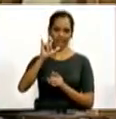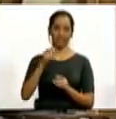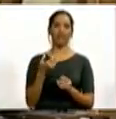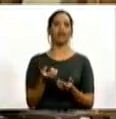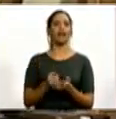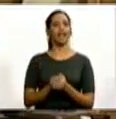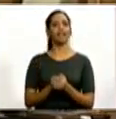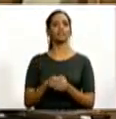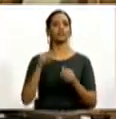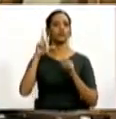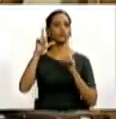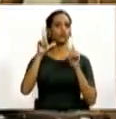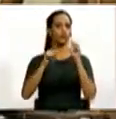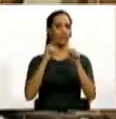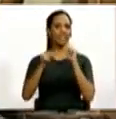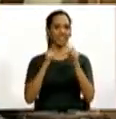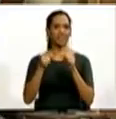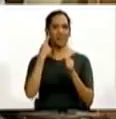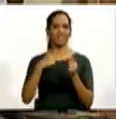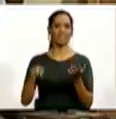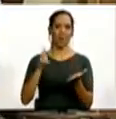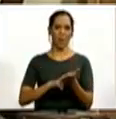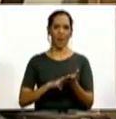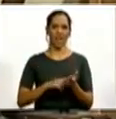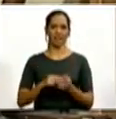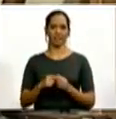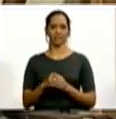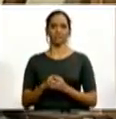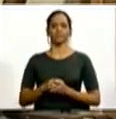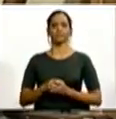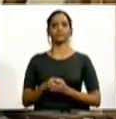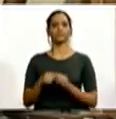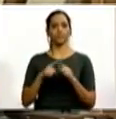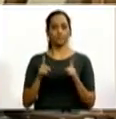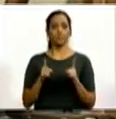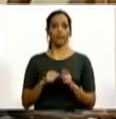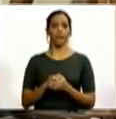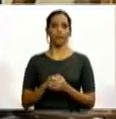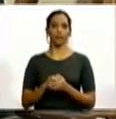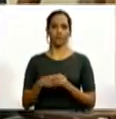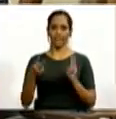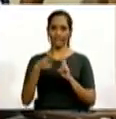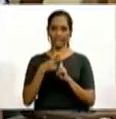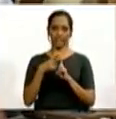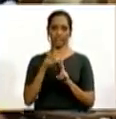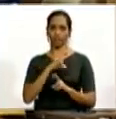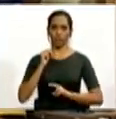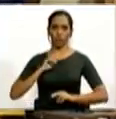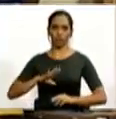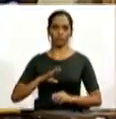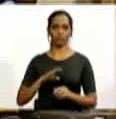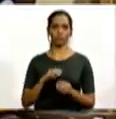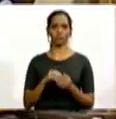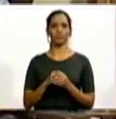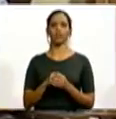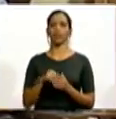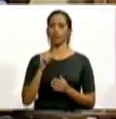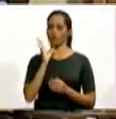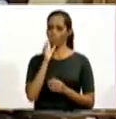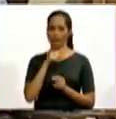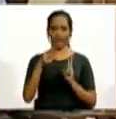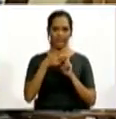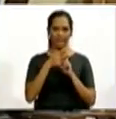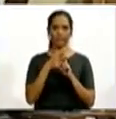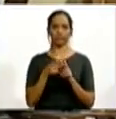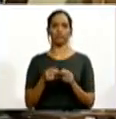bucheada a Twitter allí para ver si me devuelve la cuenta. Ah, pero acá está baneado. Etiqueta no tenemos. No tenemos etiqueta todavía. Vamos a